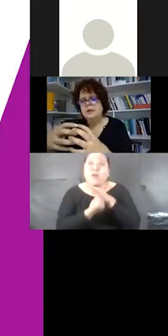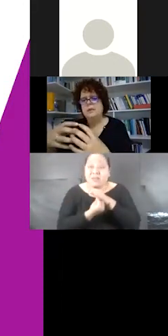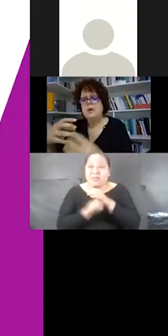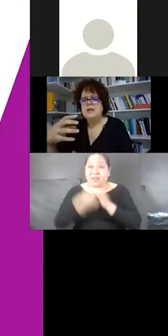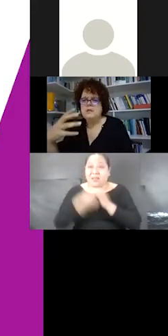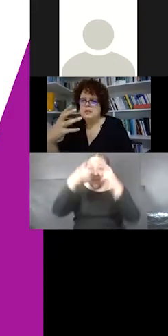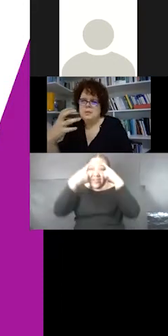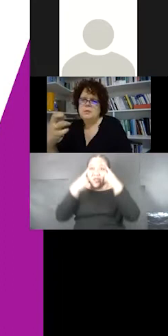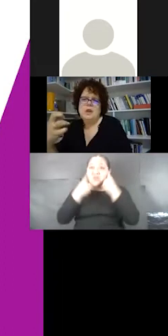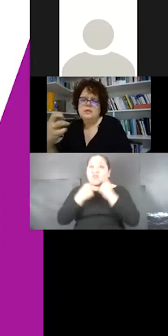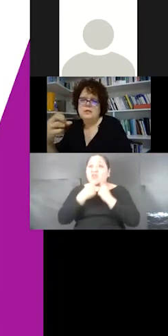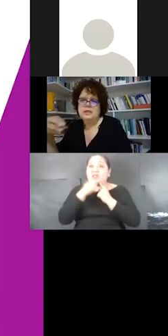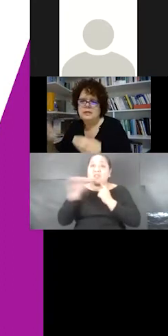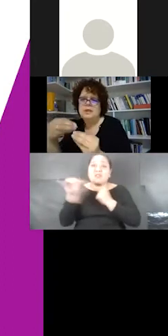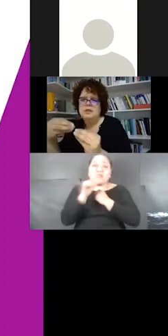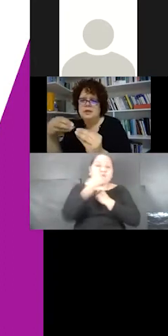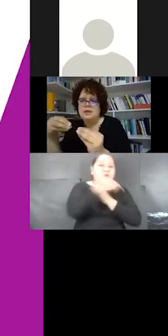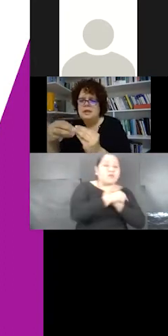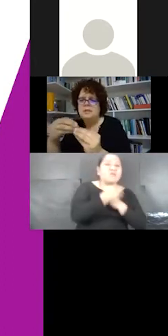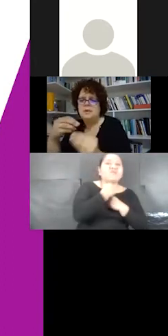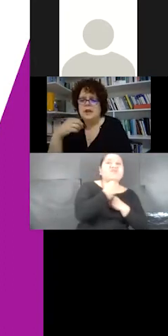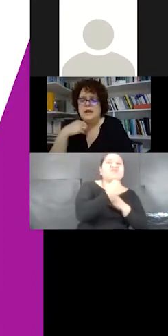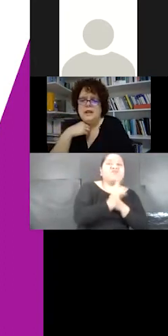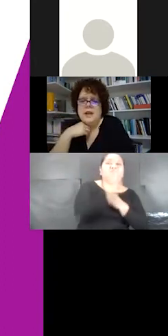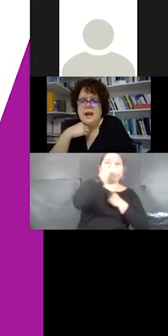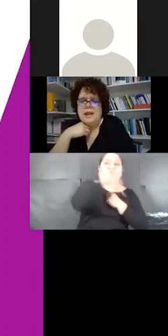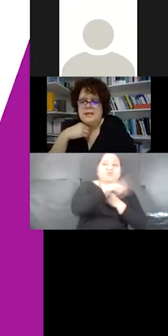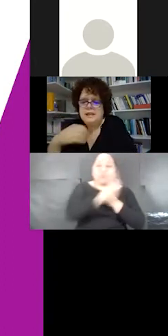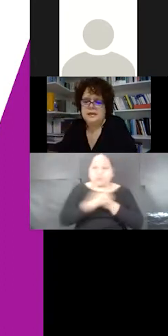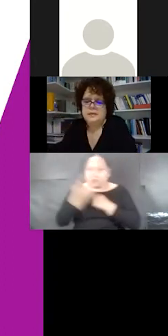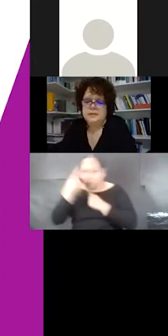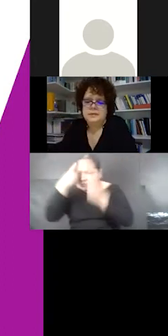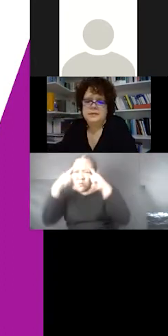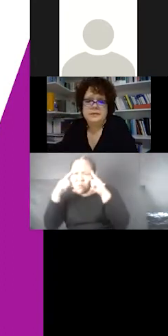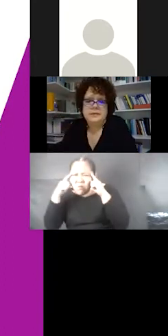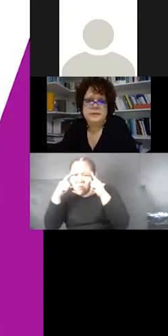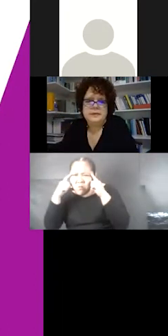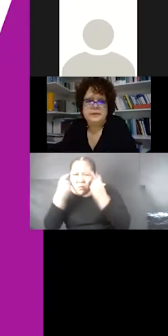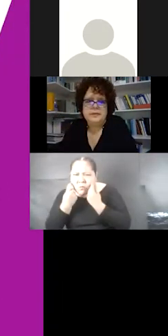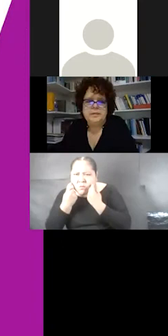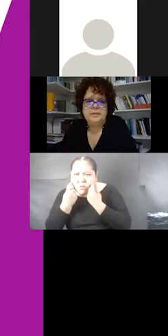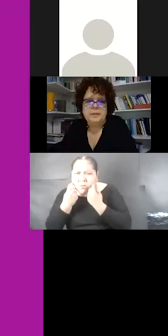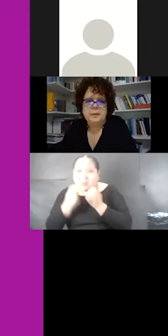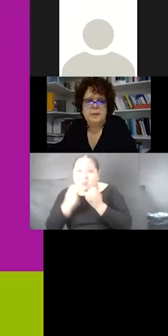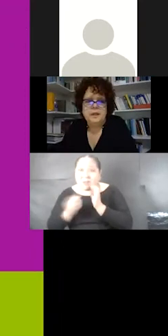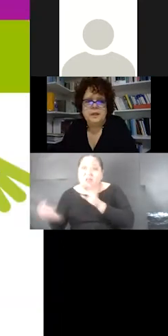por ejemplo, si uno está muy molesto, sentimientos que se le pone a la seña, ¿no?